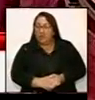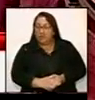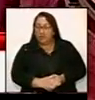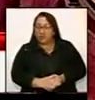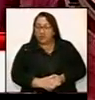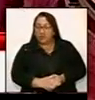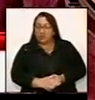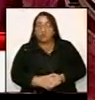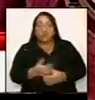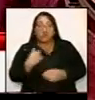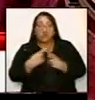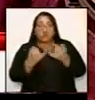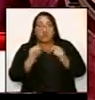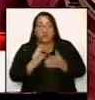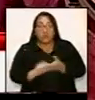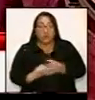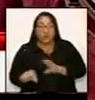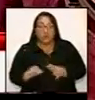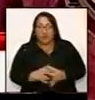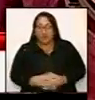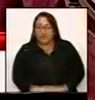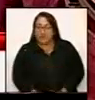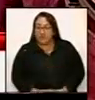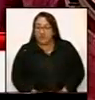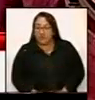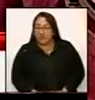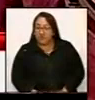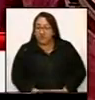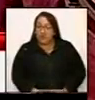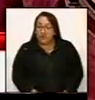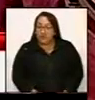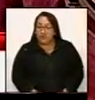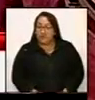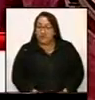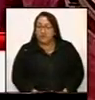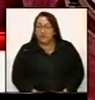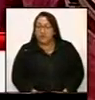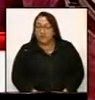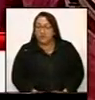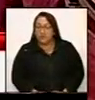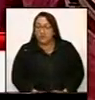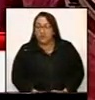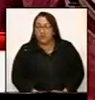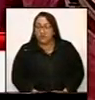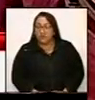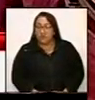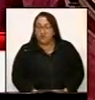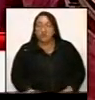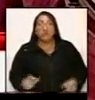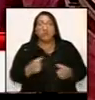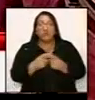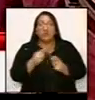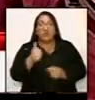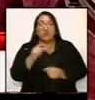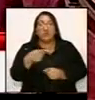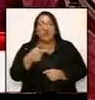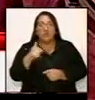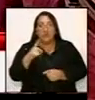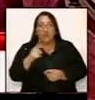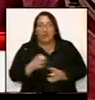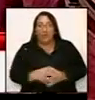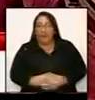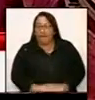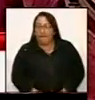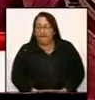Si algún congresista tuviera algún informe que hacer, no habiendo ningún informe que hacer, después voy a consultar con está Salgado por si acaso el tema que está pendiente.